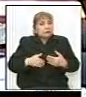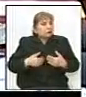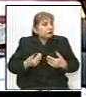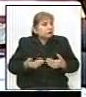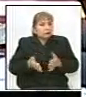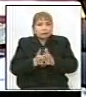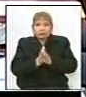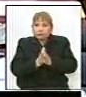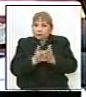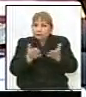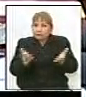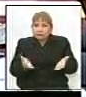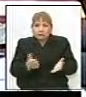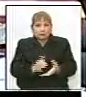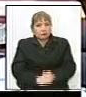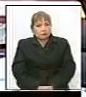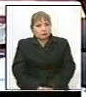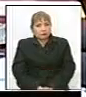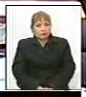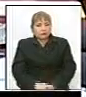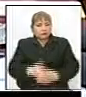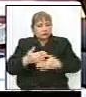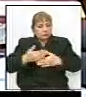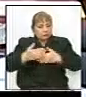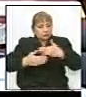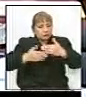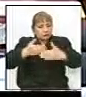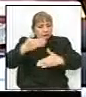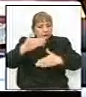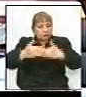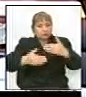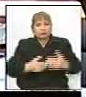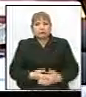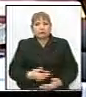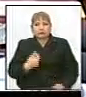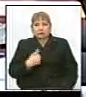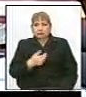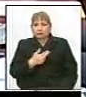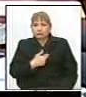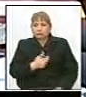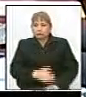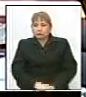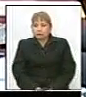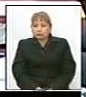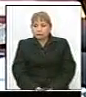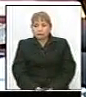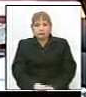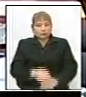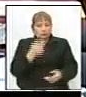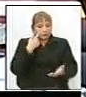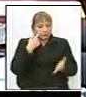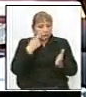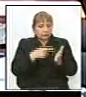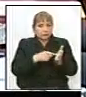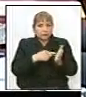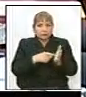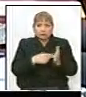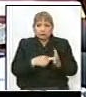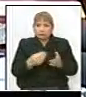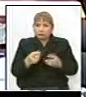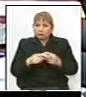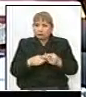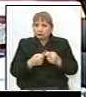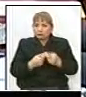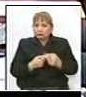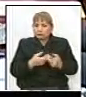esto. Eso tiene que ser más adelante, mientras nosotros, pues, por supuesto, vamos viendo esas iniciativas, ¿no? Porque ahora todo el mundo